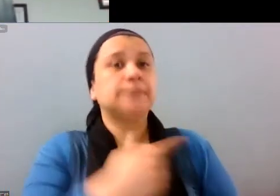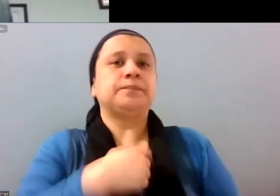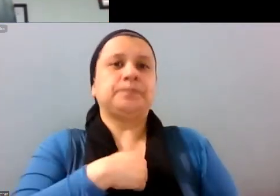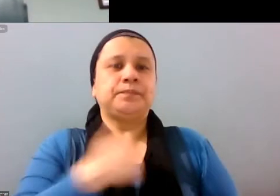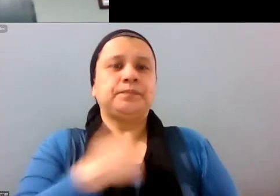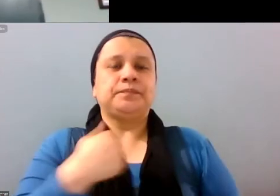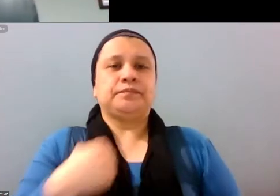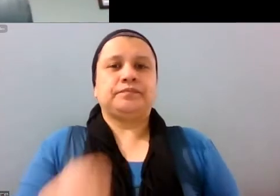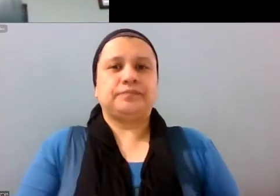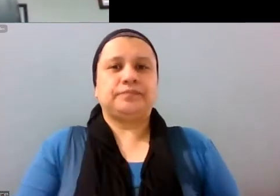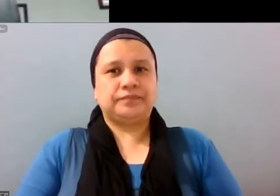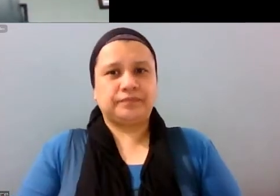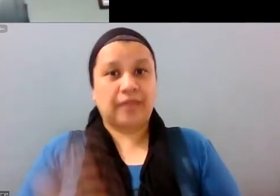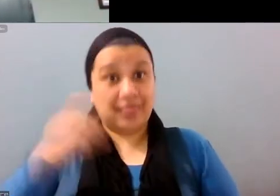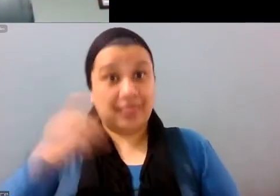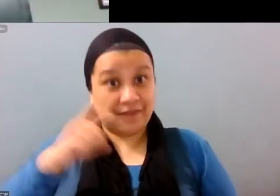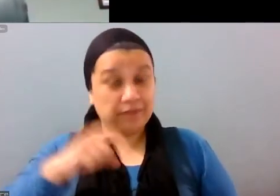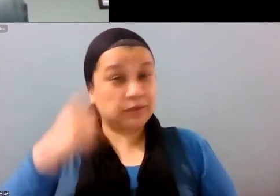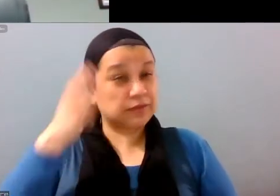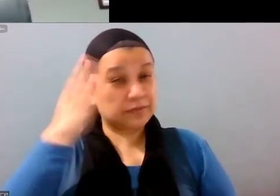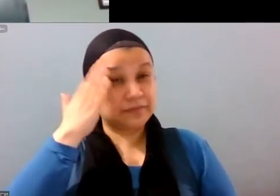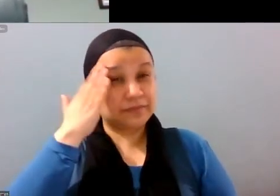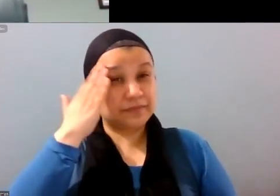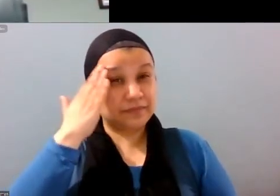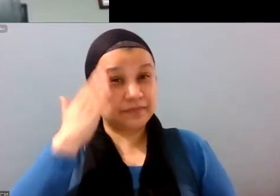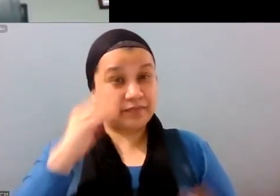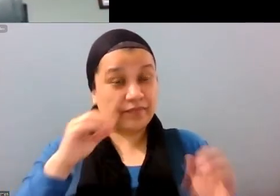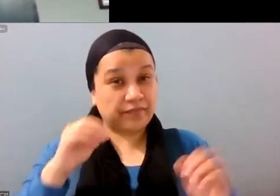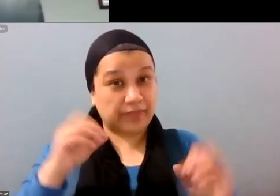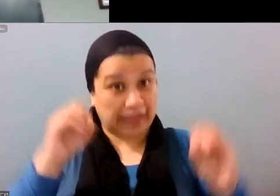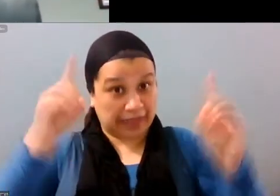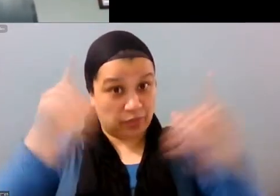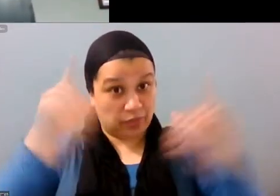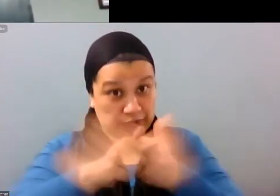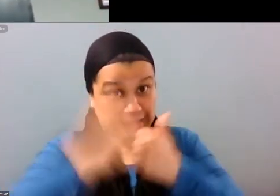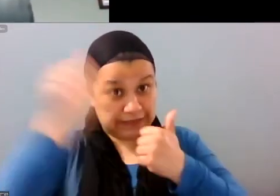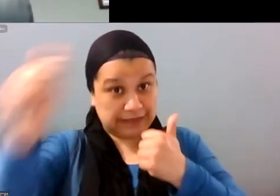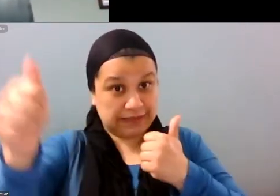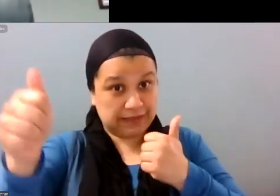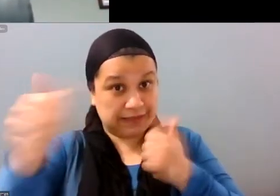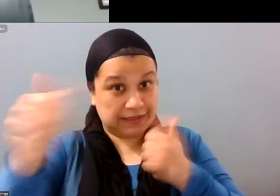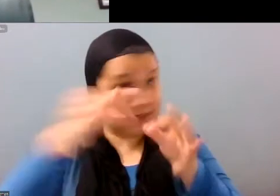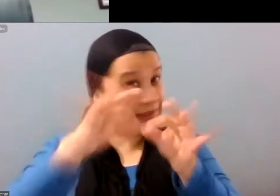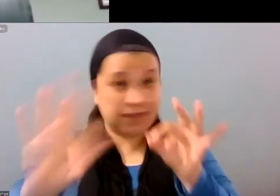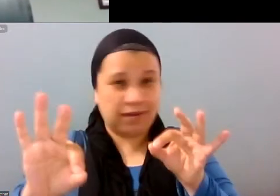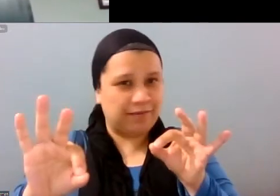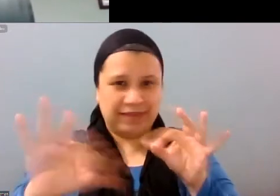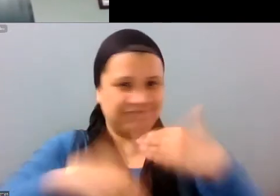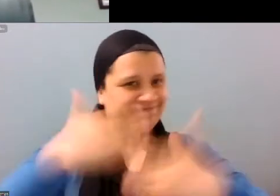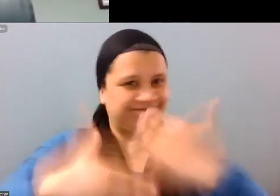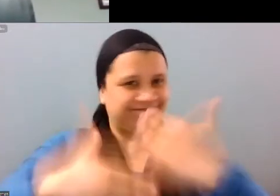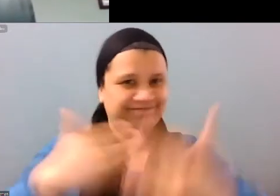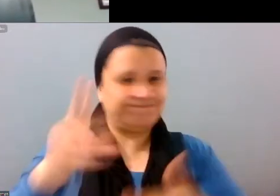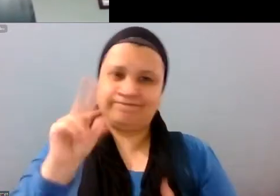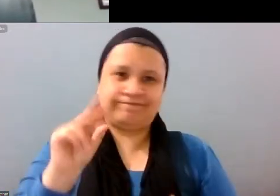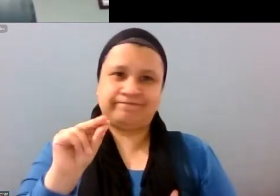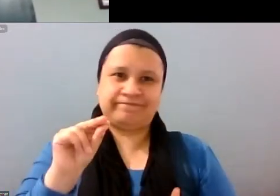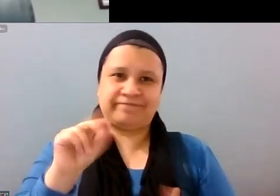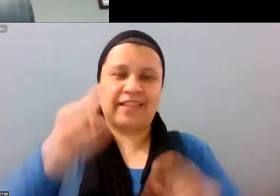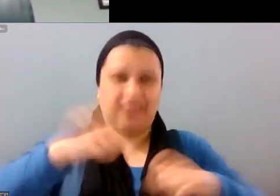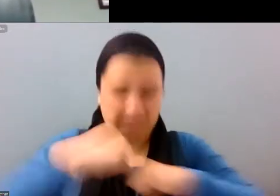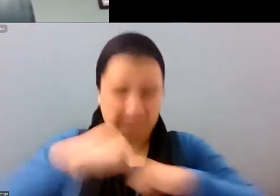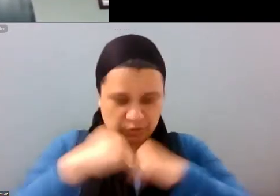debemos de tomar en cuenta que la educación a distancia no es sencillo llevarla adelante requiere toda una estructura una